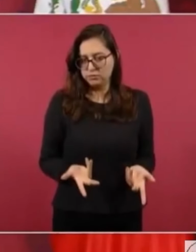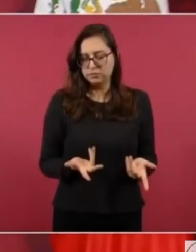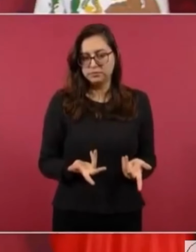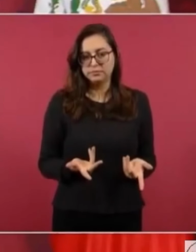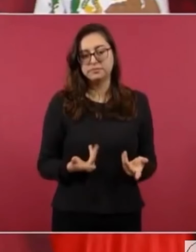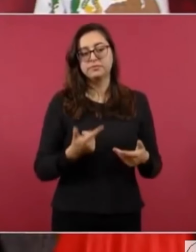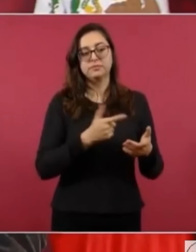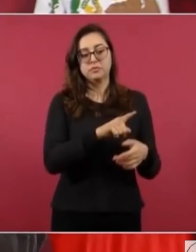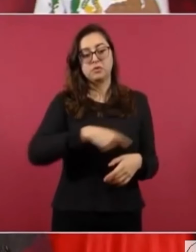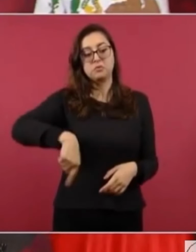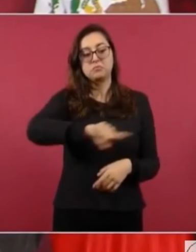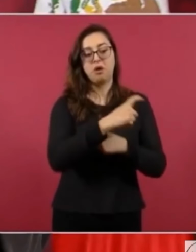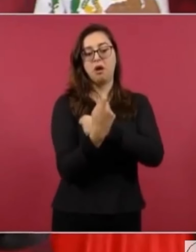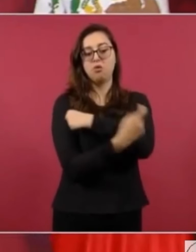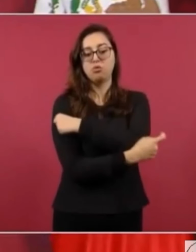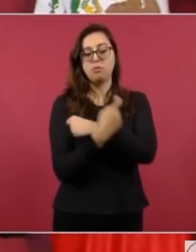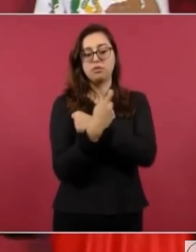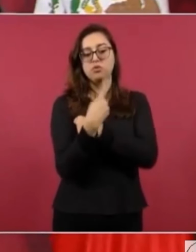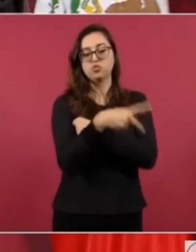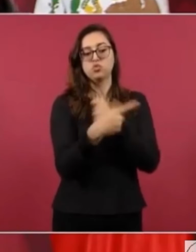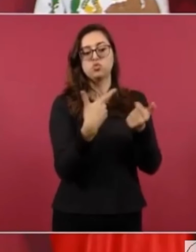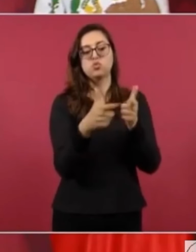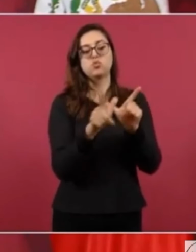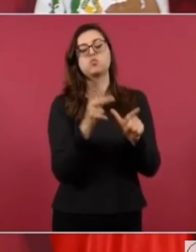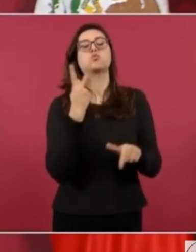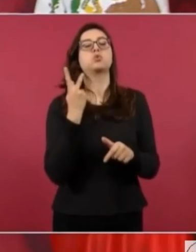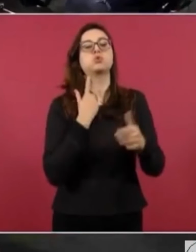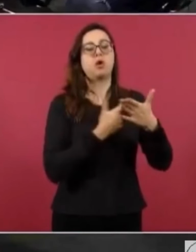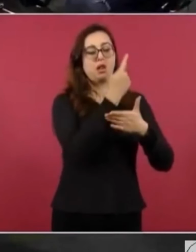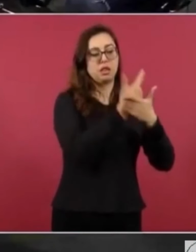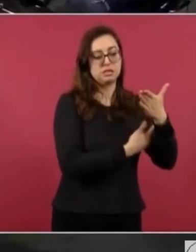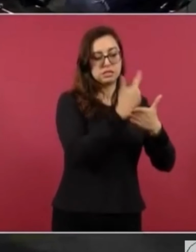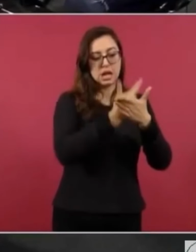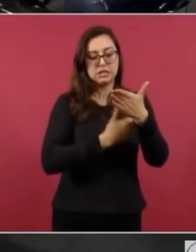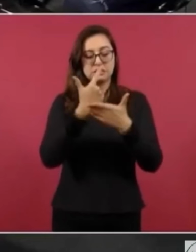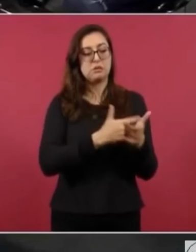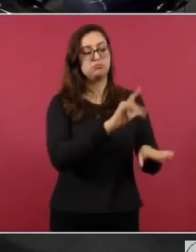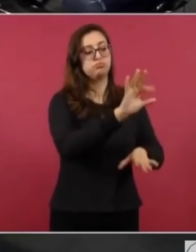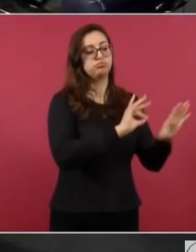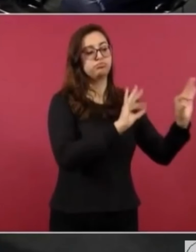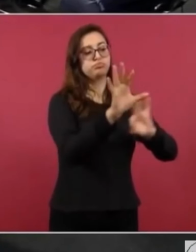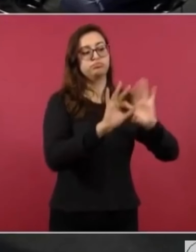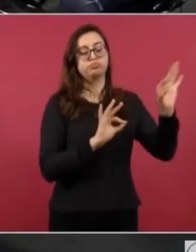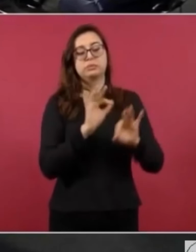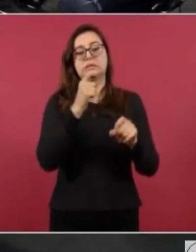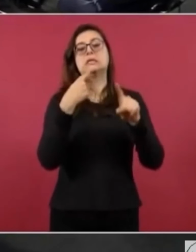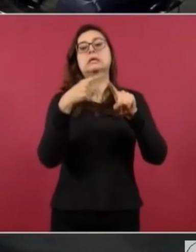candidatos de lista que tienen que ver con los